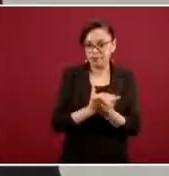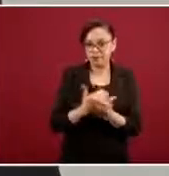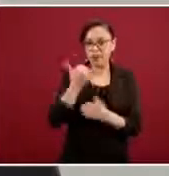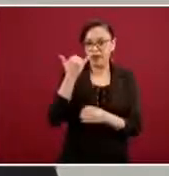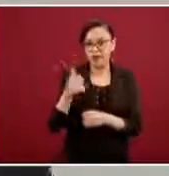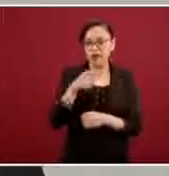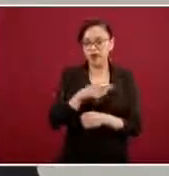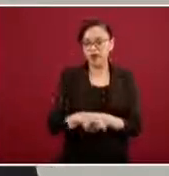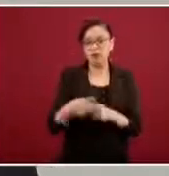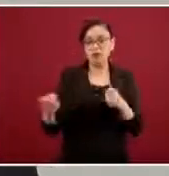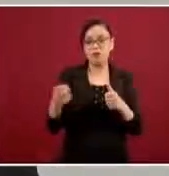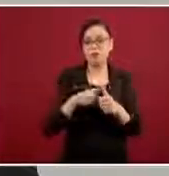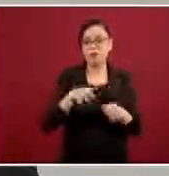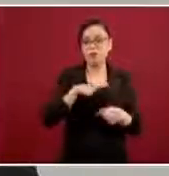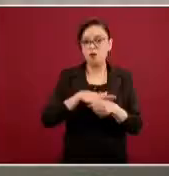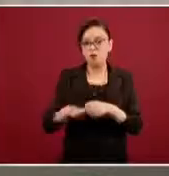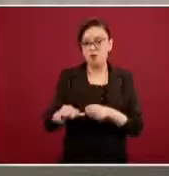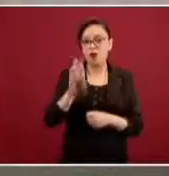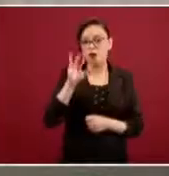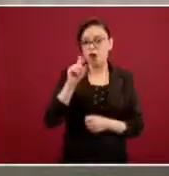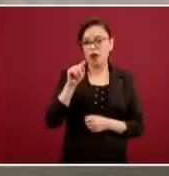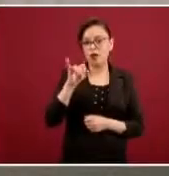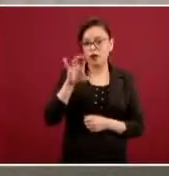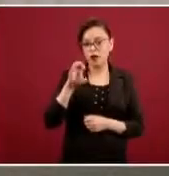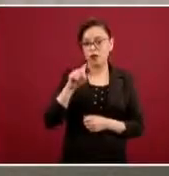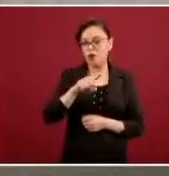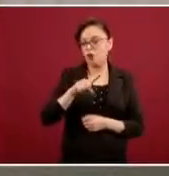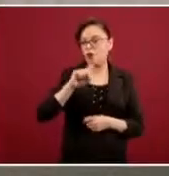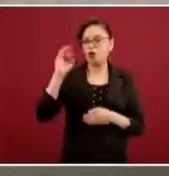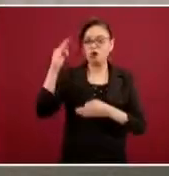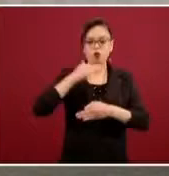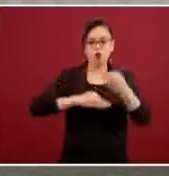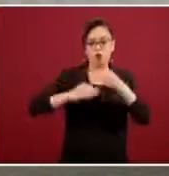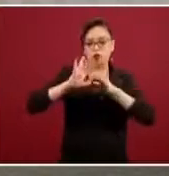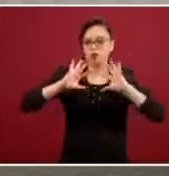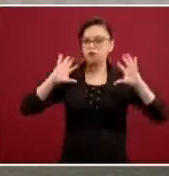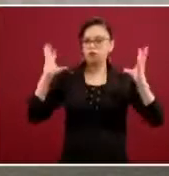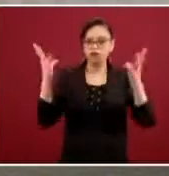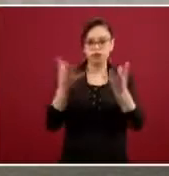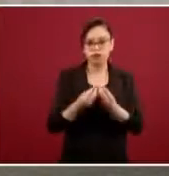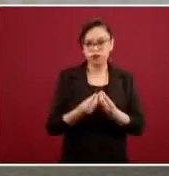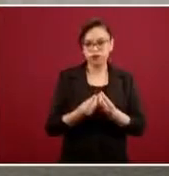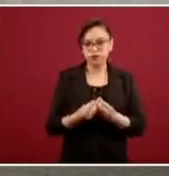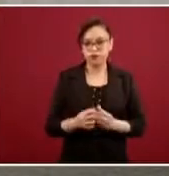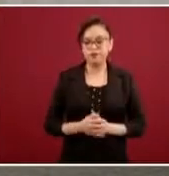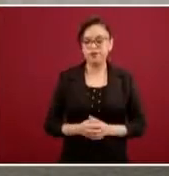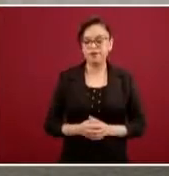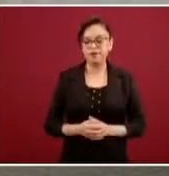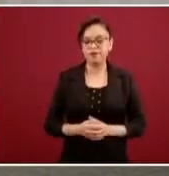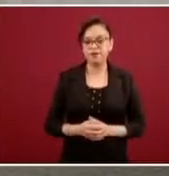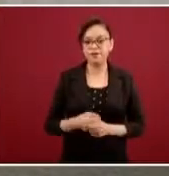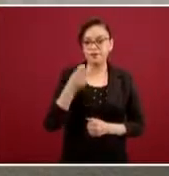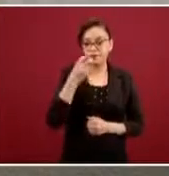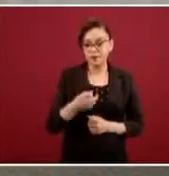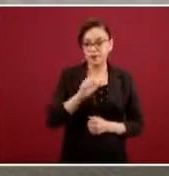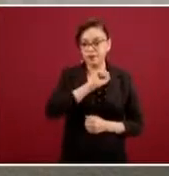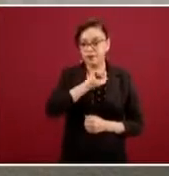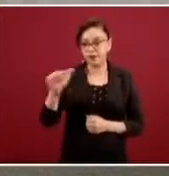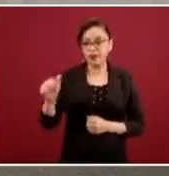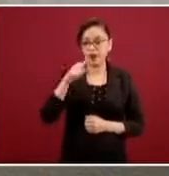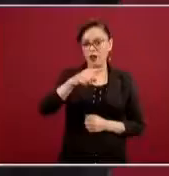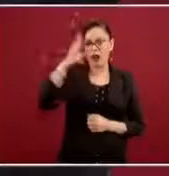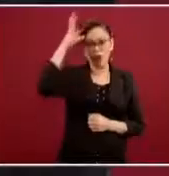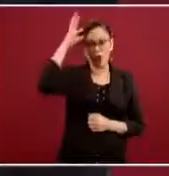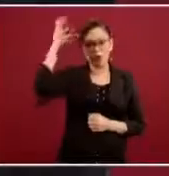bioéticos universales. Como no puede integrarse, dado su ánimo administrativo, solo con conceptos